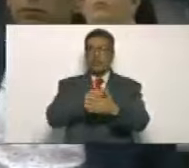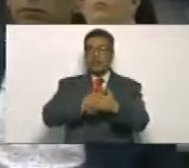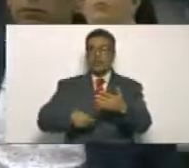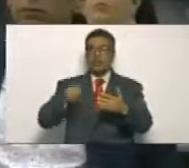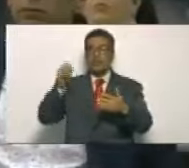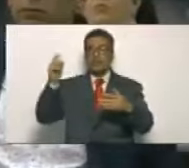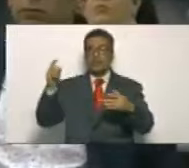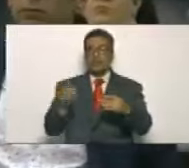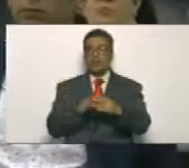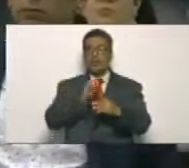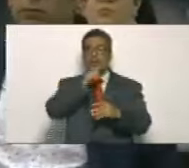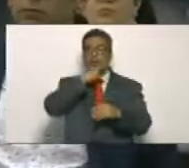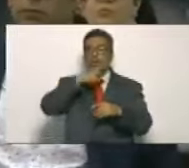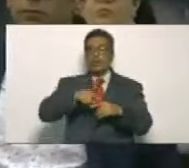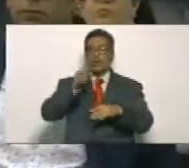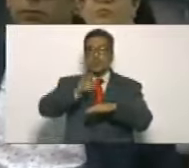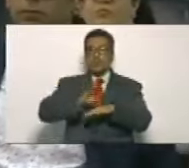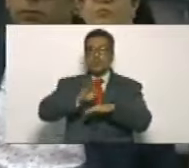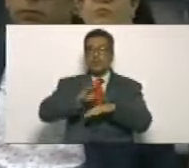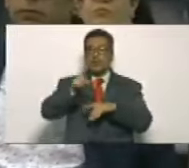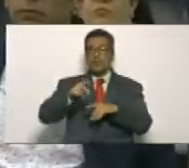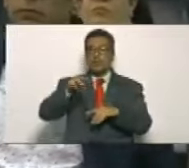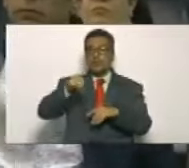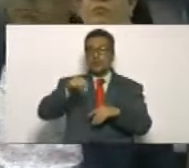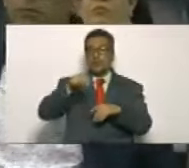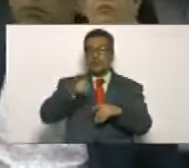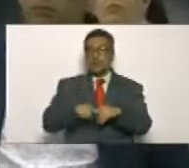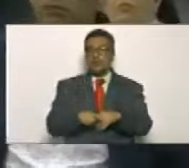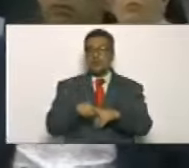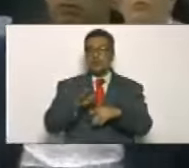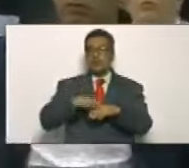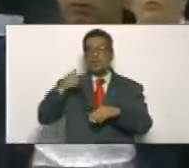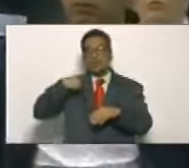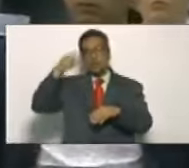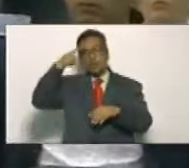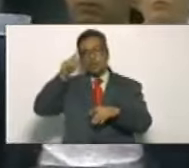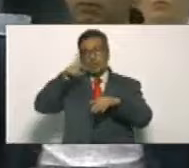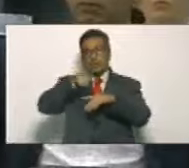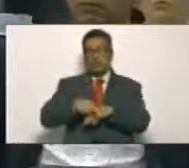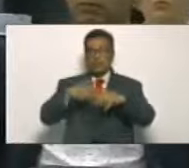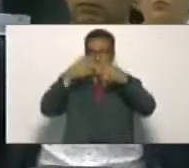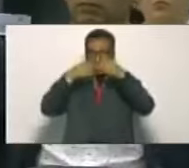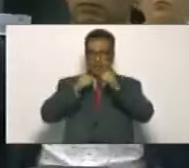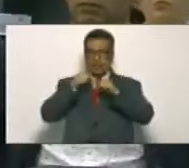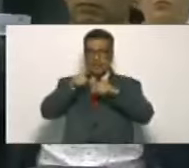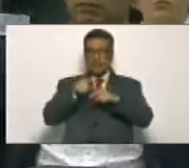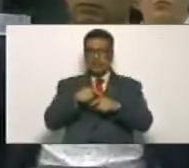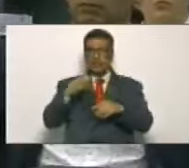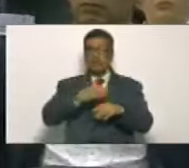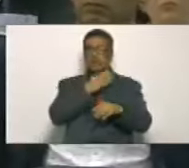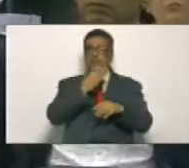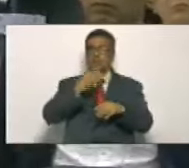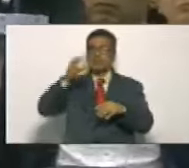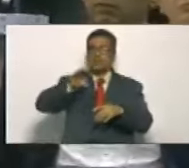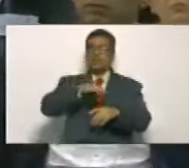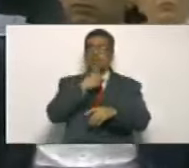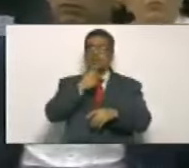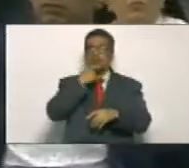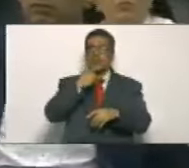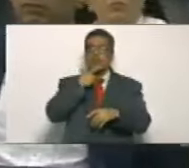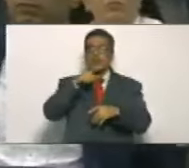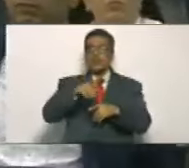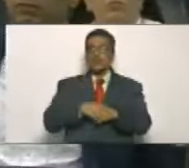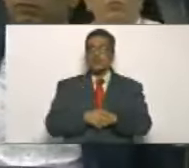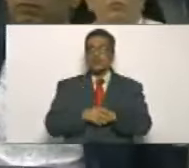bendición a su abuela en su idioma natal, o que pretendan meter preso a un cantante en una canción tan bonita